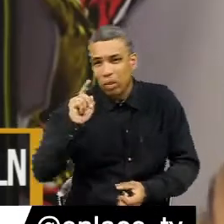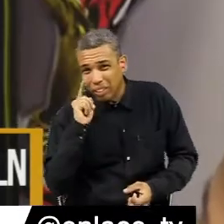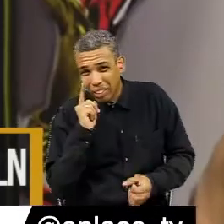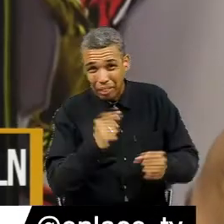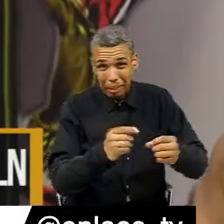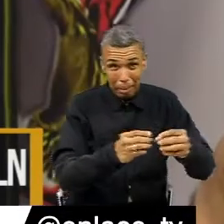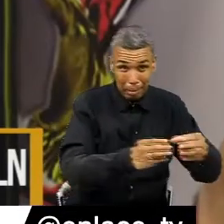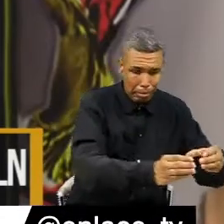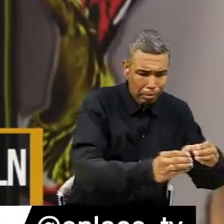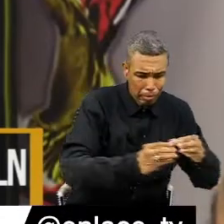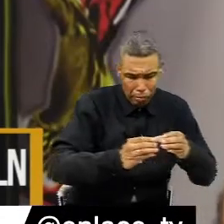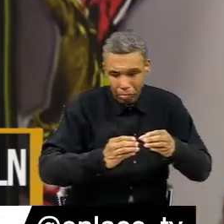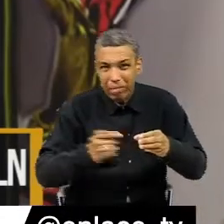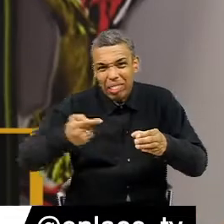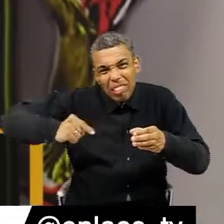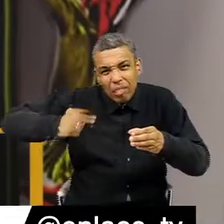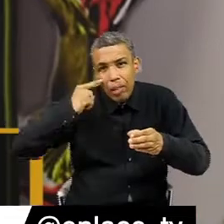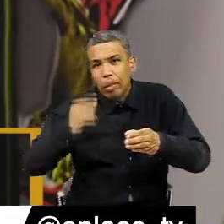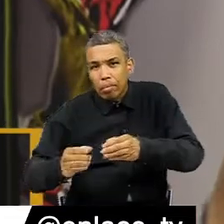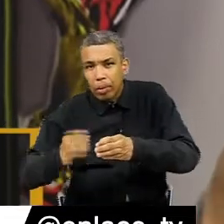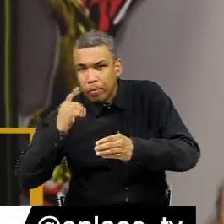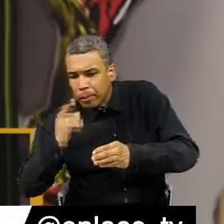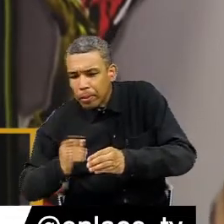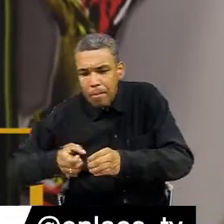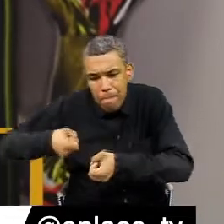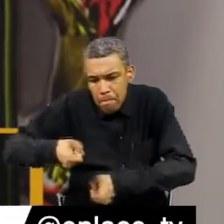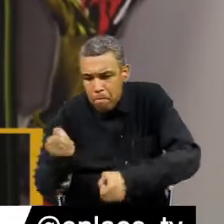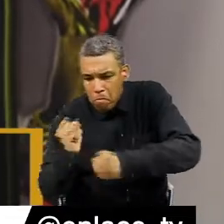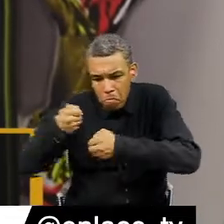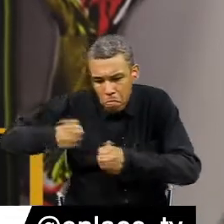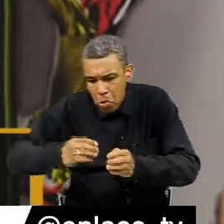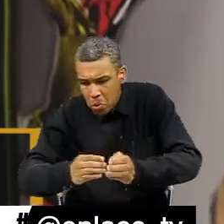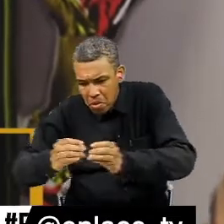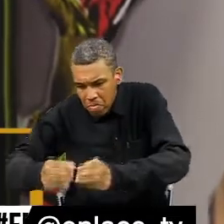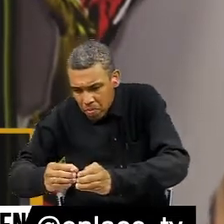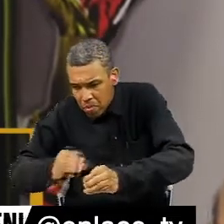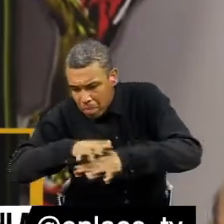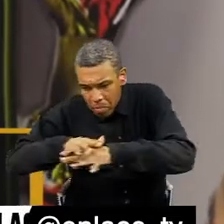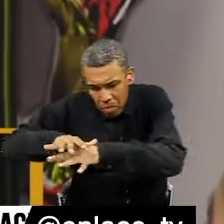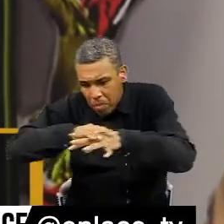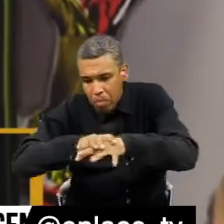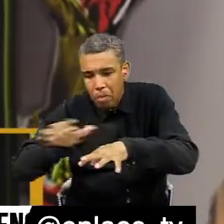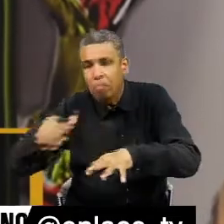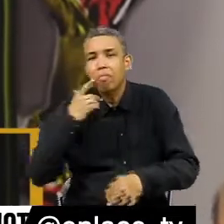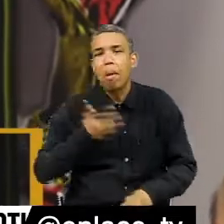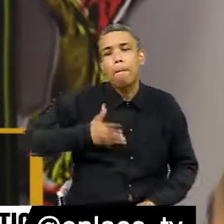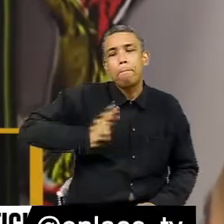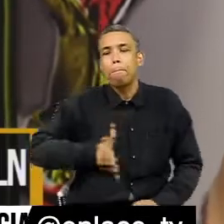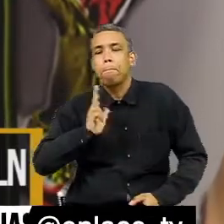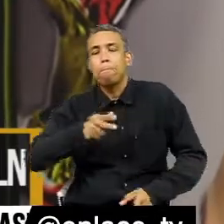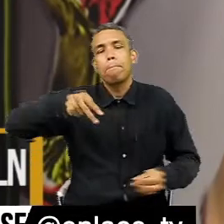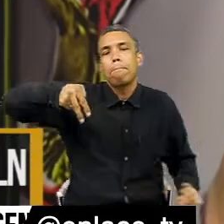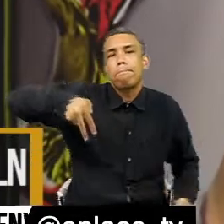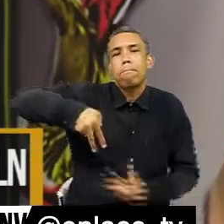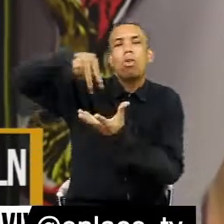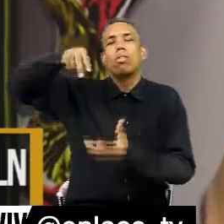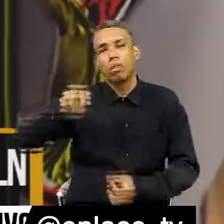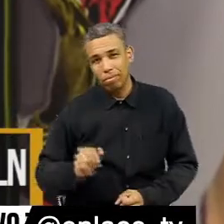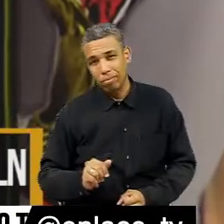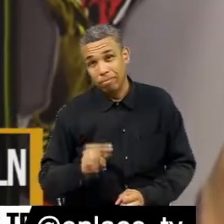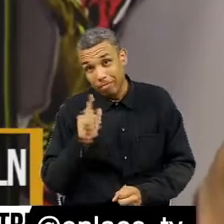afectar a la tropa cuando hace de pronto algún movimiento, o a veces son utilizadas también contra la infraestructura petrolera para poder